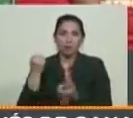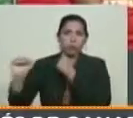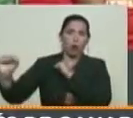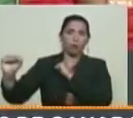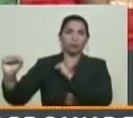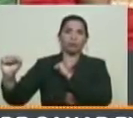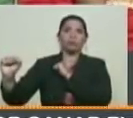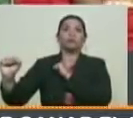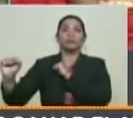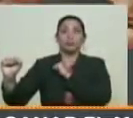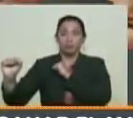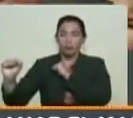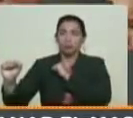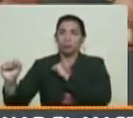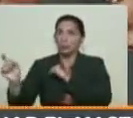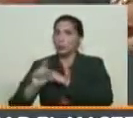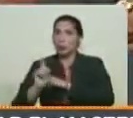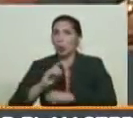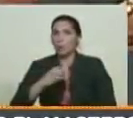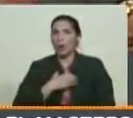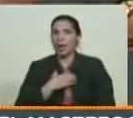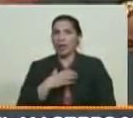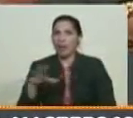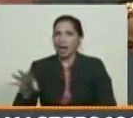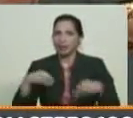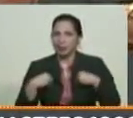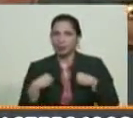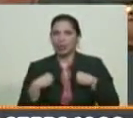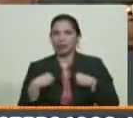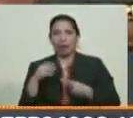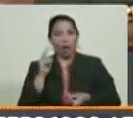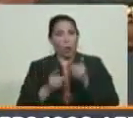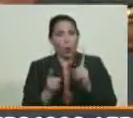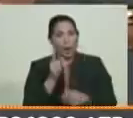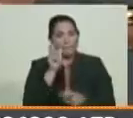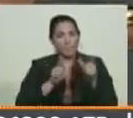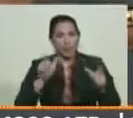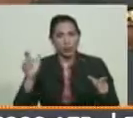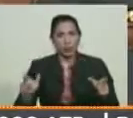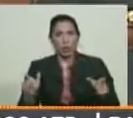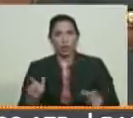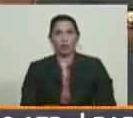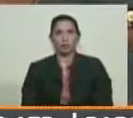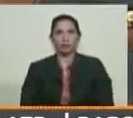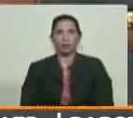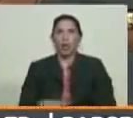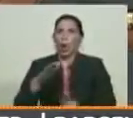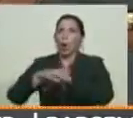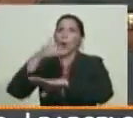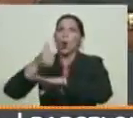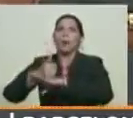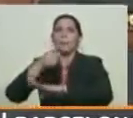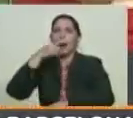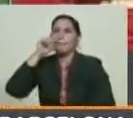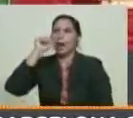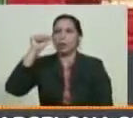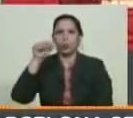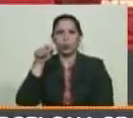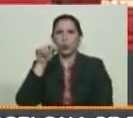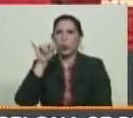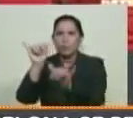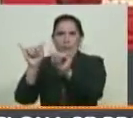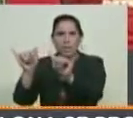4 de agosto. Algunos han llegado al extremo de echarle la culpa a Nicolás Maduro por no